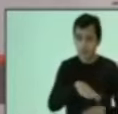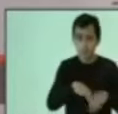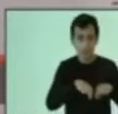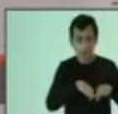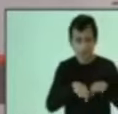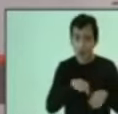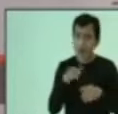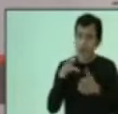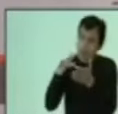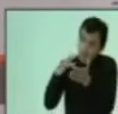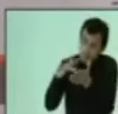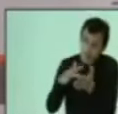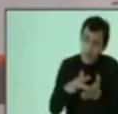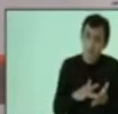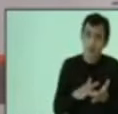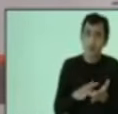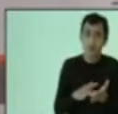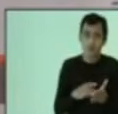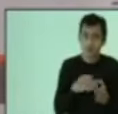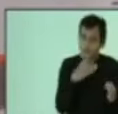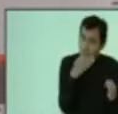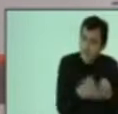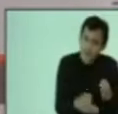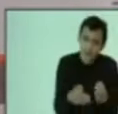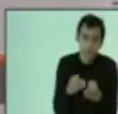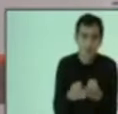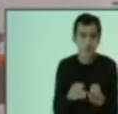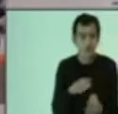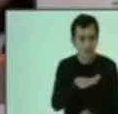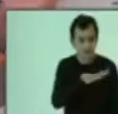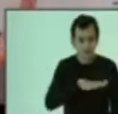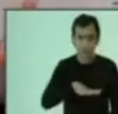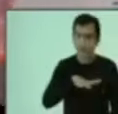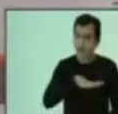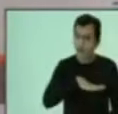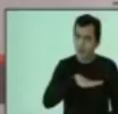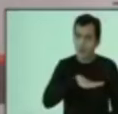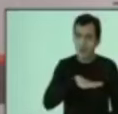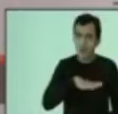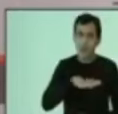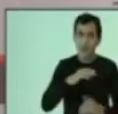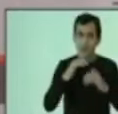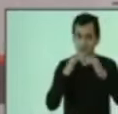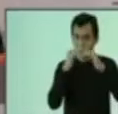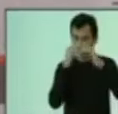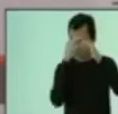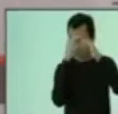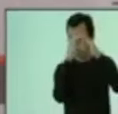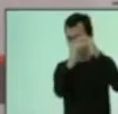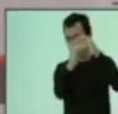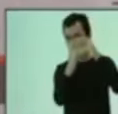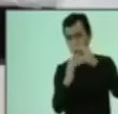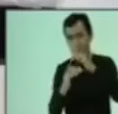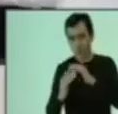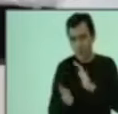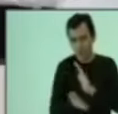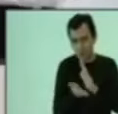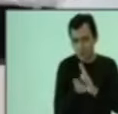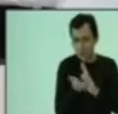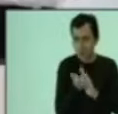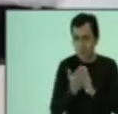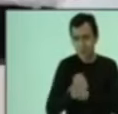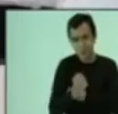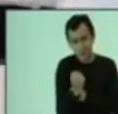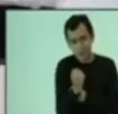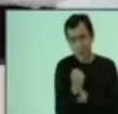de empleo que estamos necesitando. Tenemos los espacios, las bodegas ya construidas, donde pueden estar aquí esas